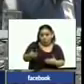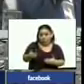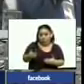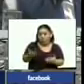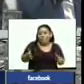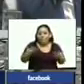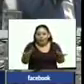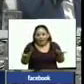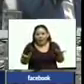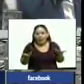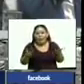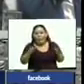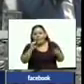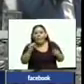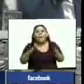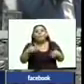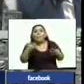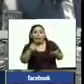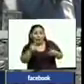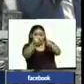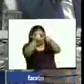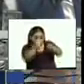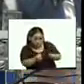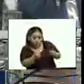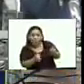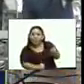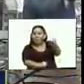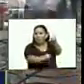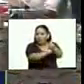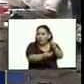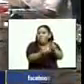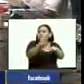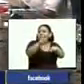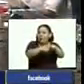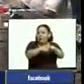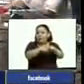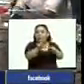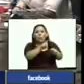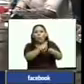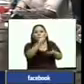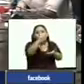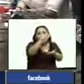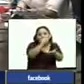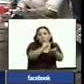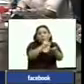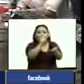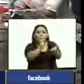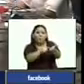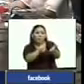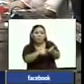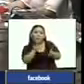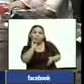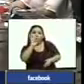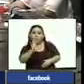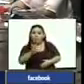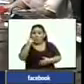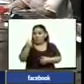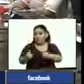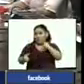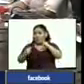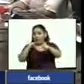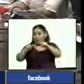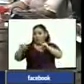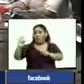presupuesto del próximo año y que esta no opere con un déficit como lo señalaba el